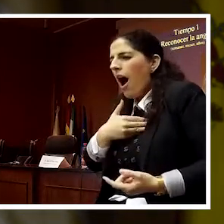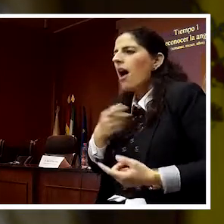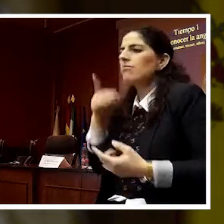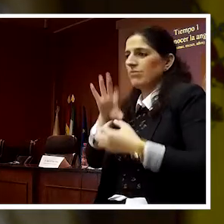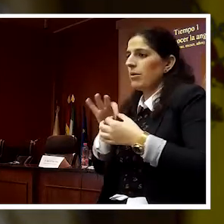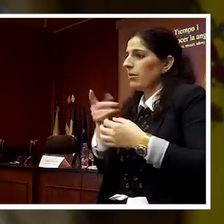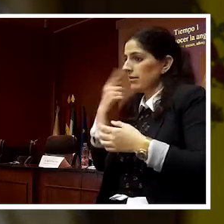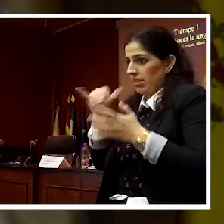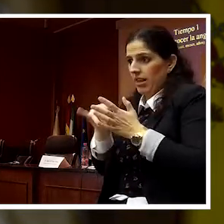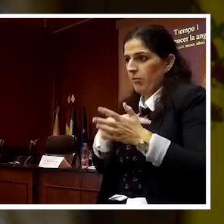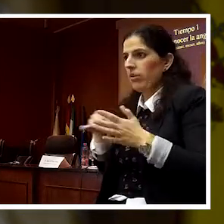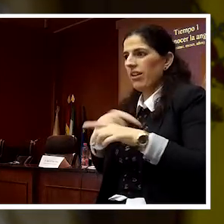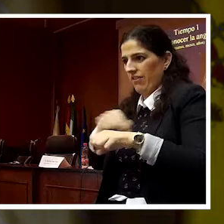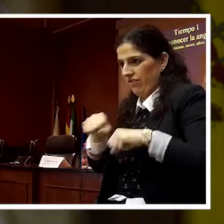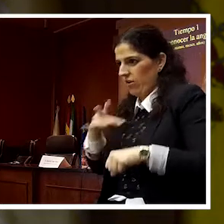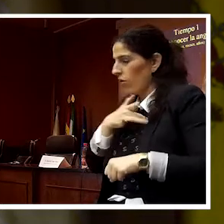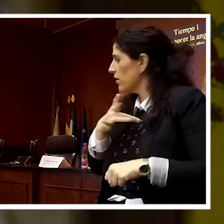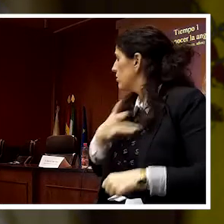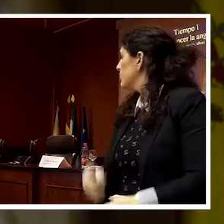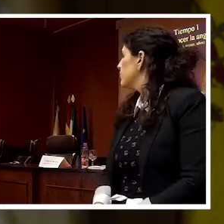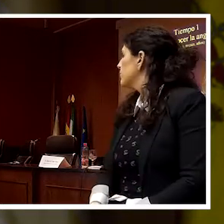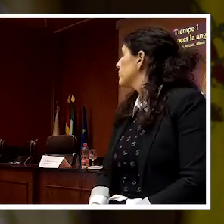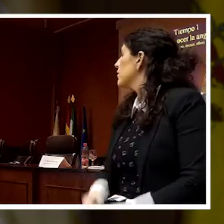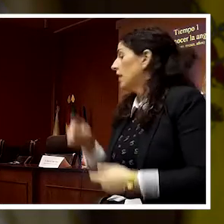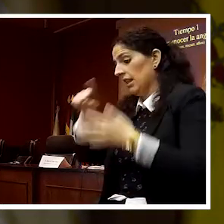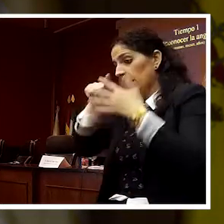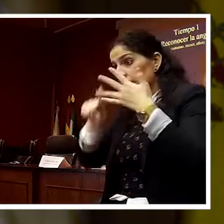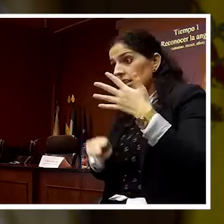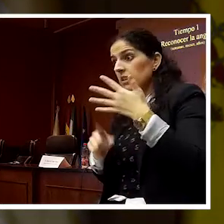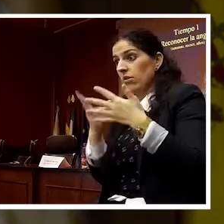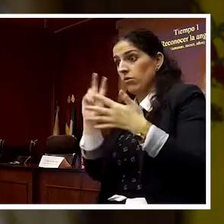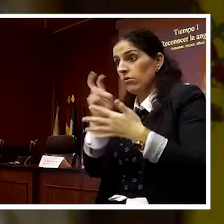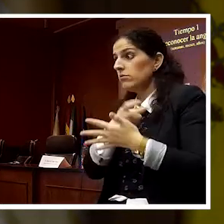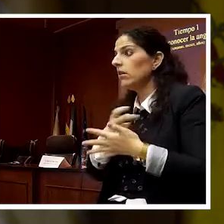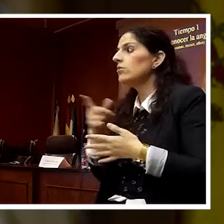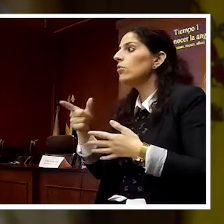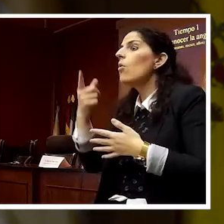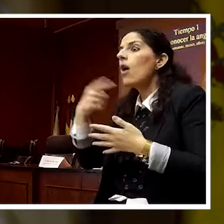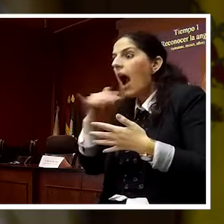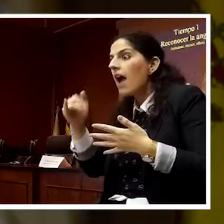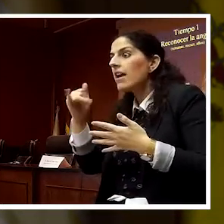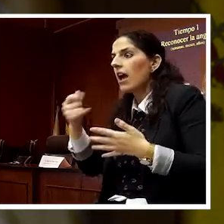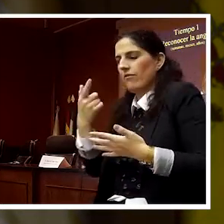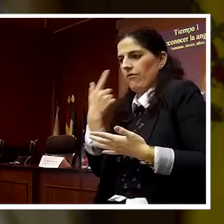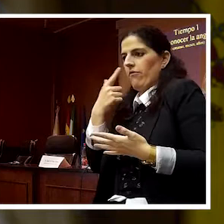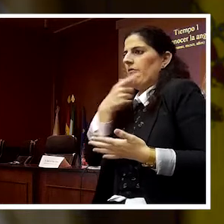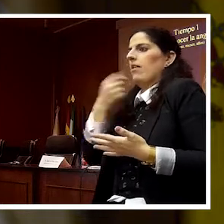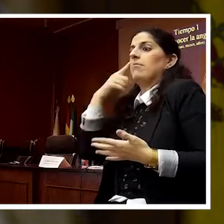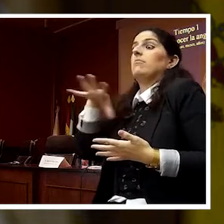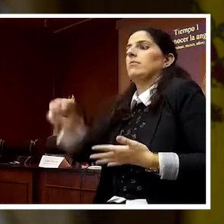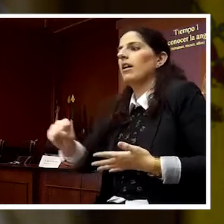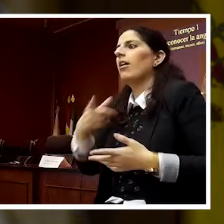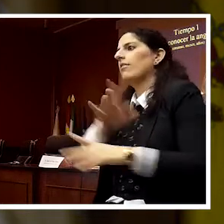incluso vómitos. De manera que estas cuestiones son realmente reconocibles, ¿no? Hay